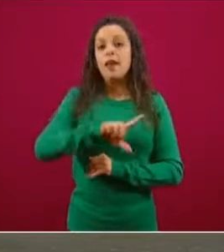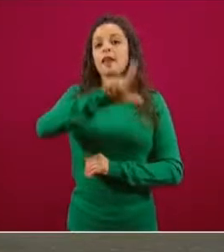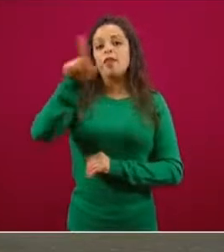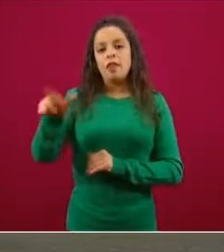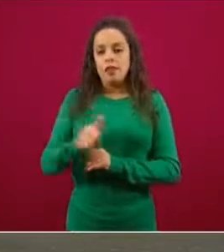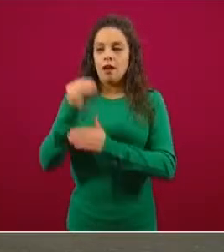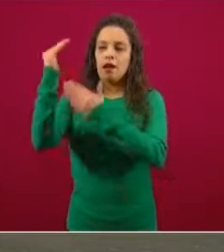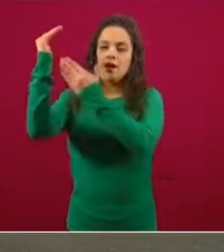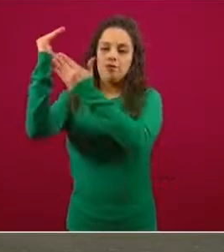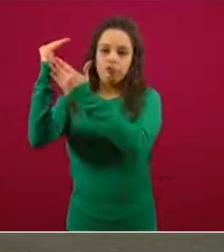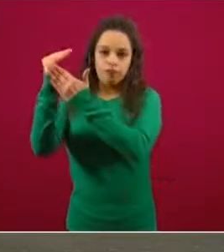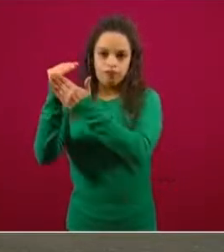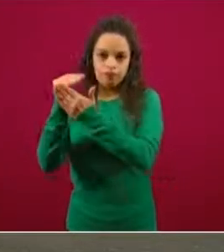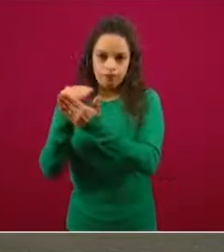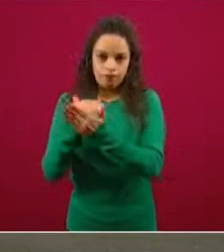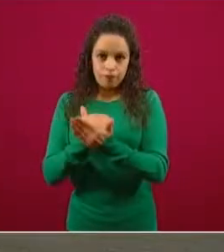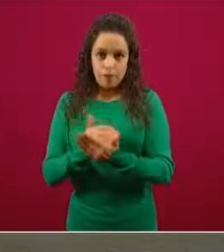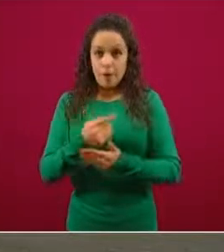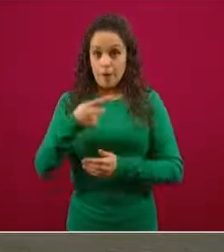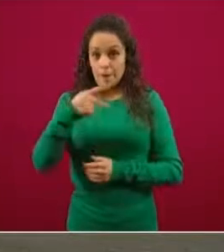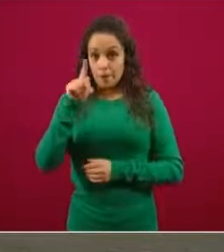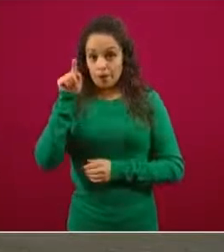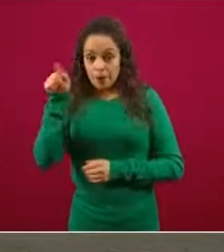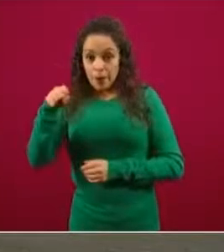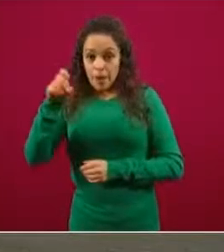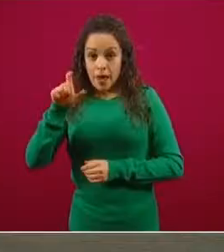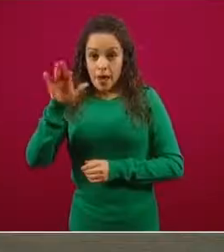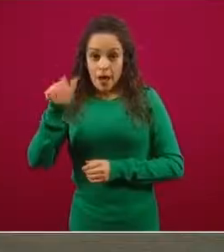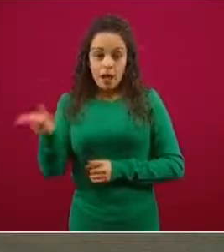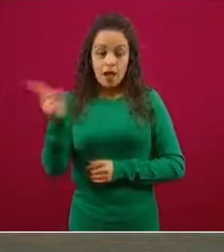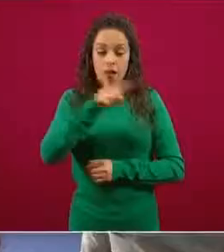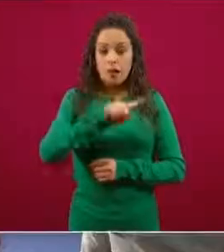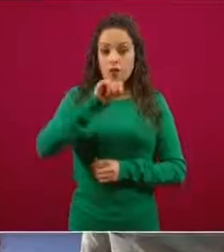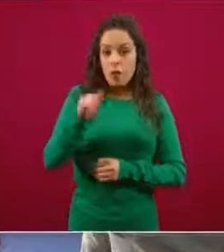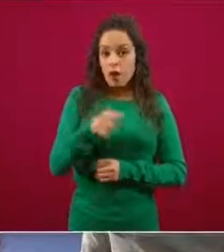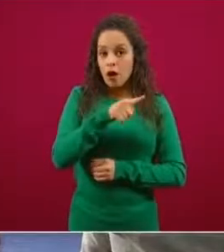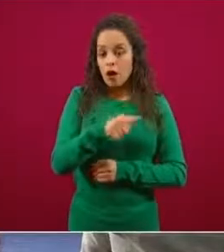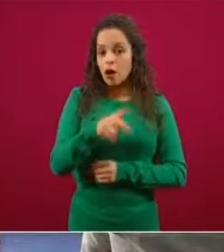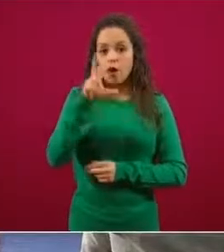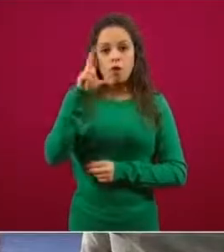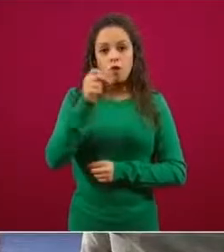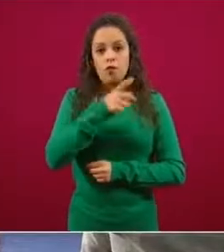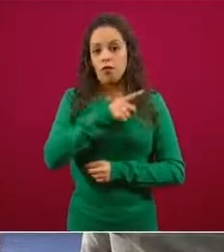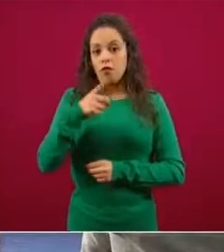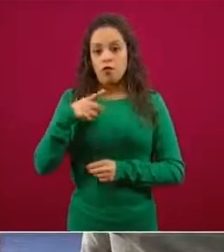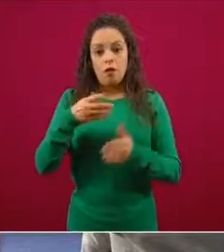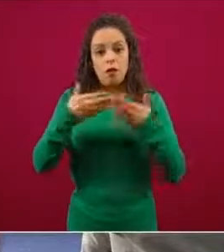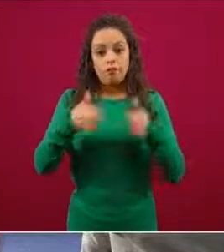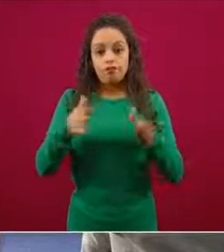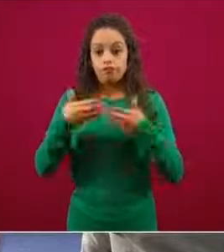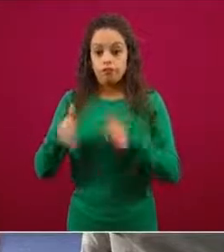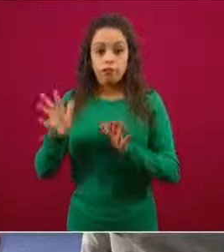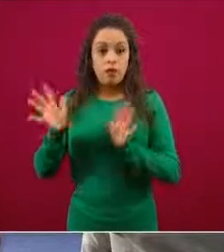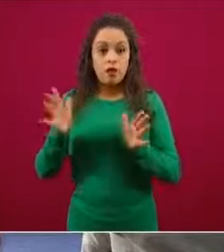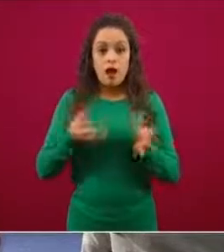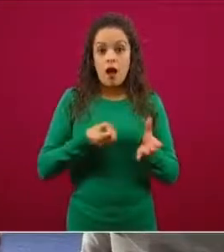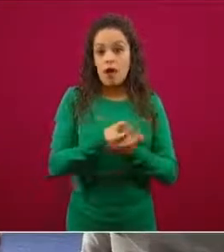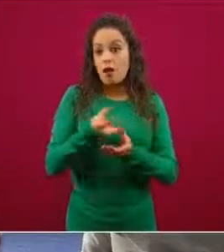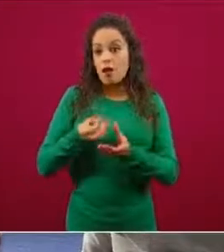en Tijuana ni en Mexicali se deben suspender las medidas de la jornada de sana distancia, porque habría un